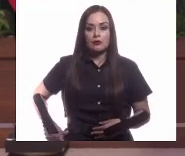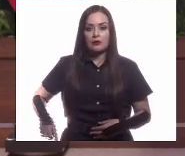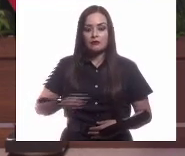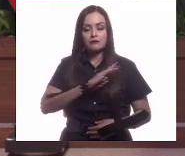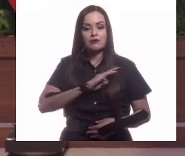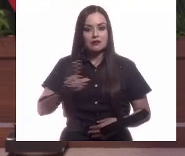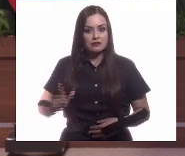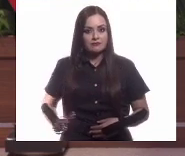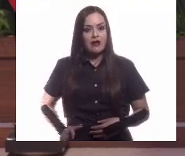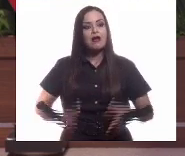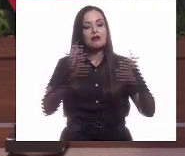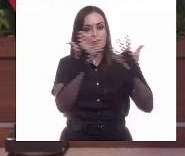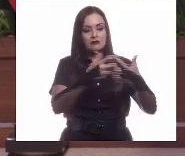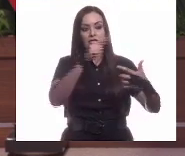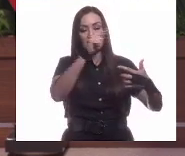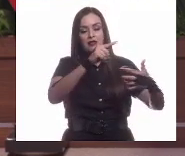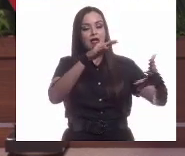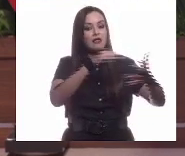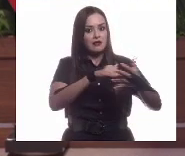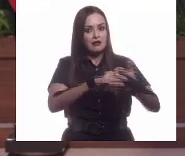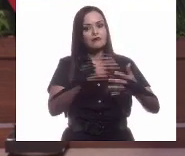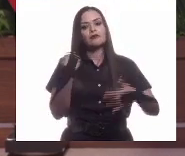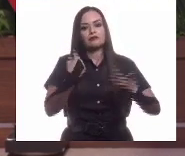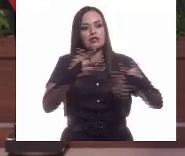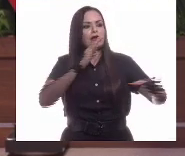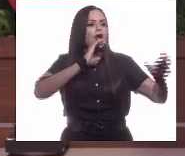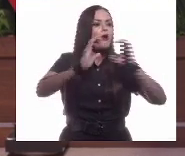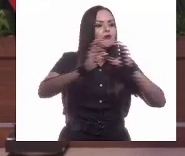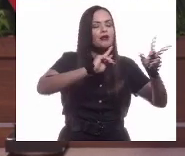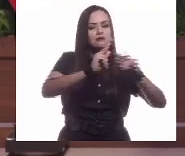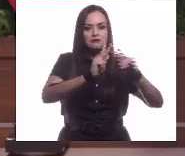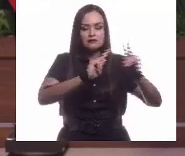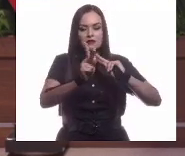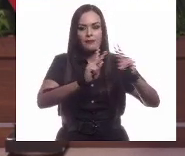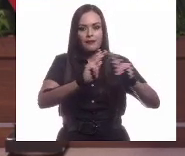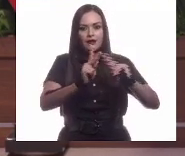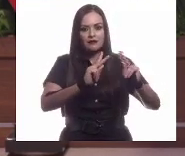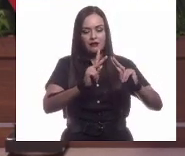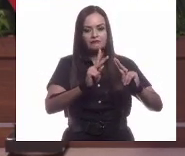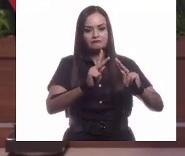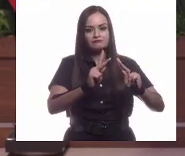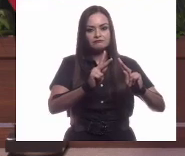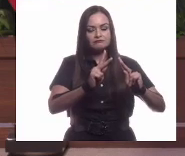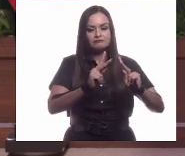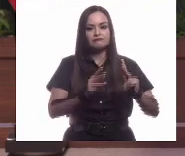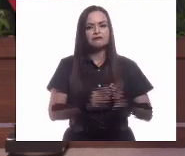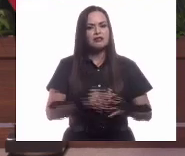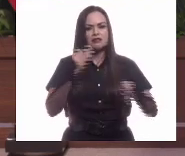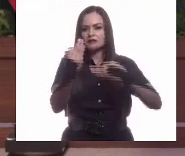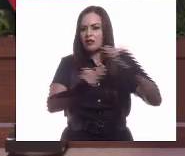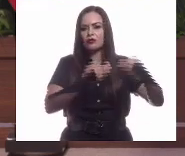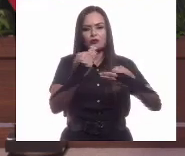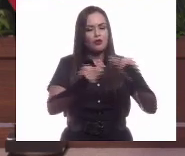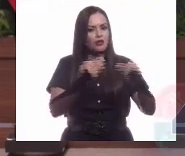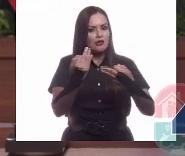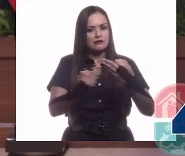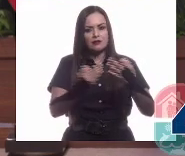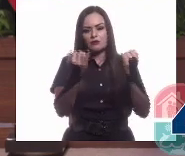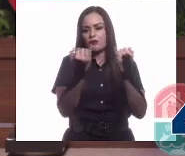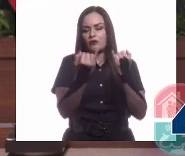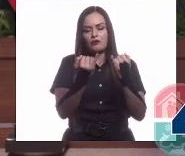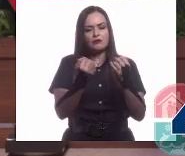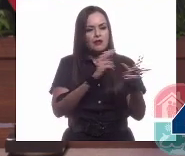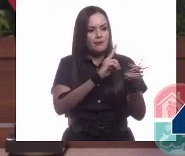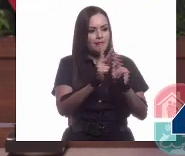con empresarios interesados en patrocinar a los equipos, y si logramos concurrir todos, y yo estoy seguro que sí,